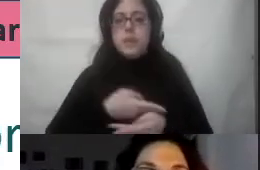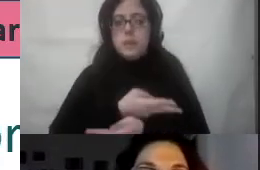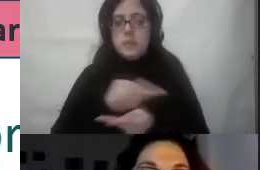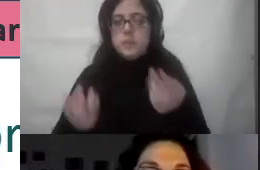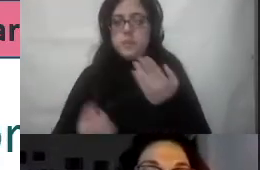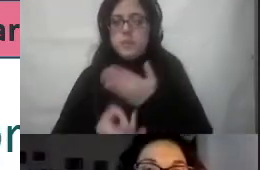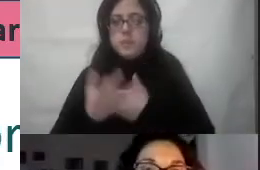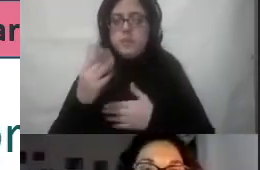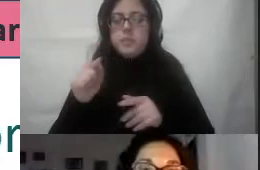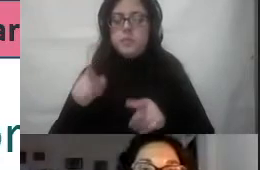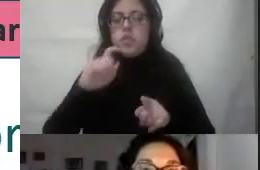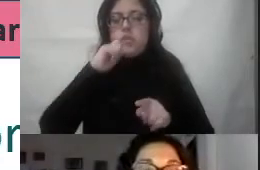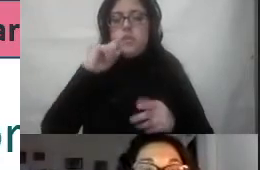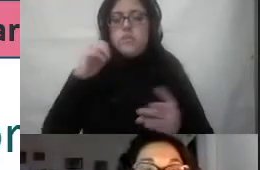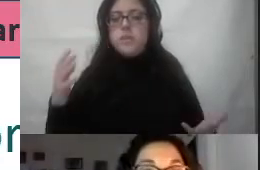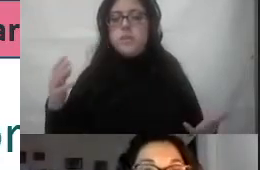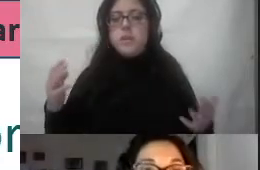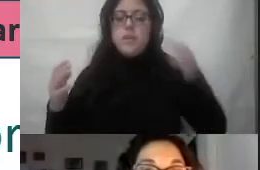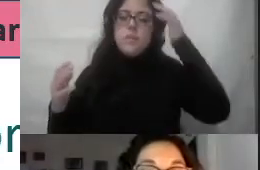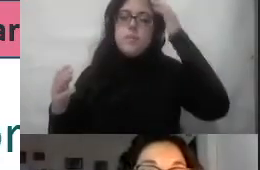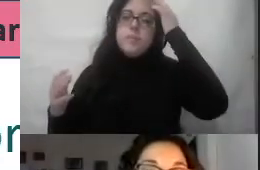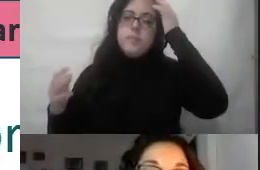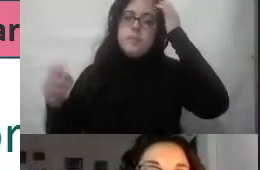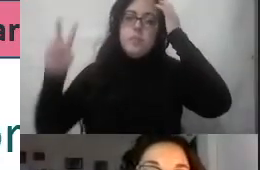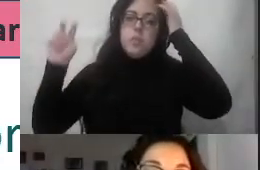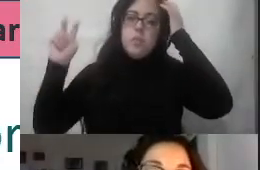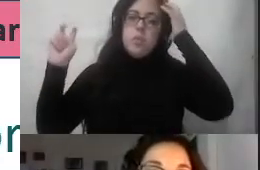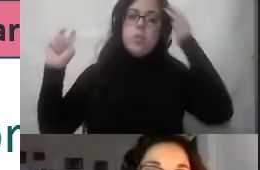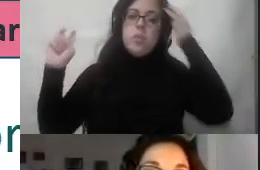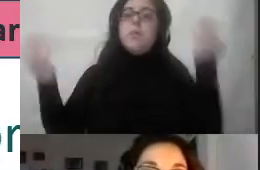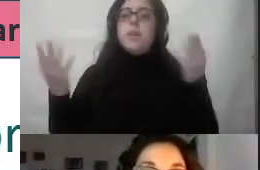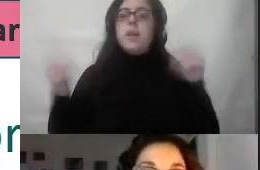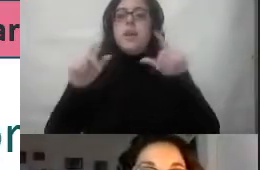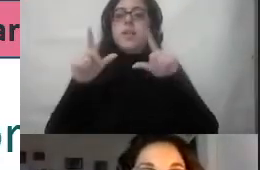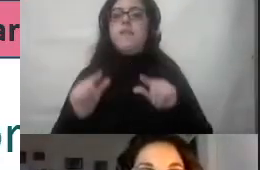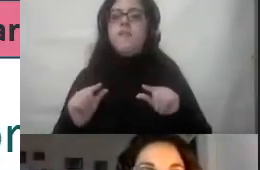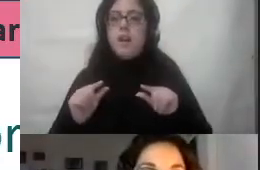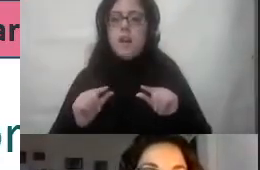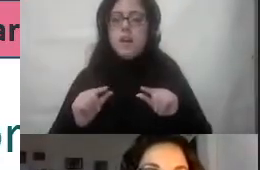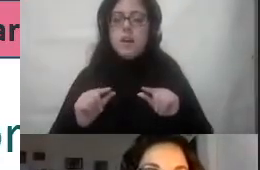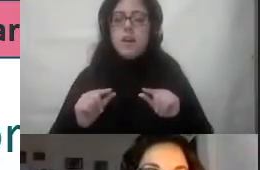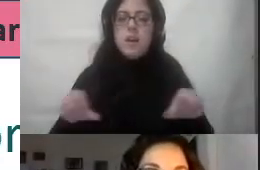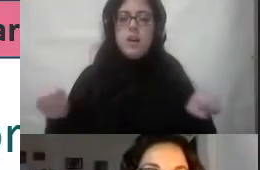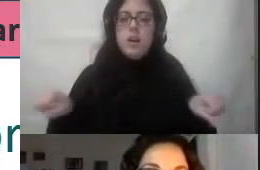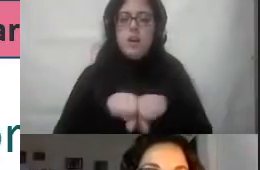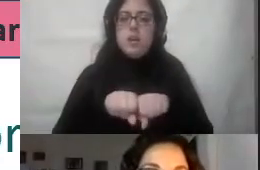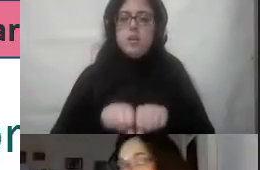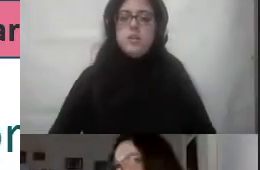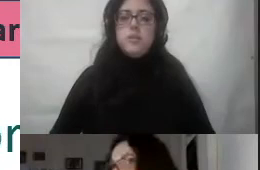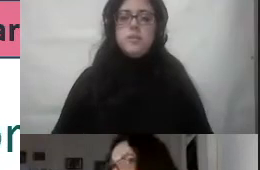Ese entonces sería un contexto de baja conectividad.